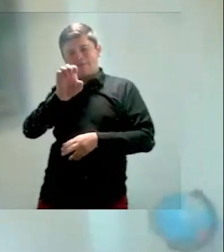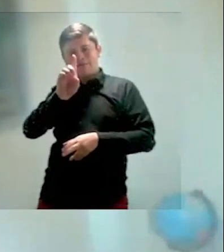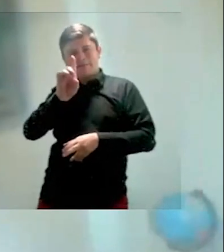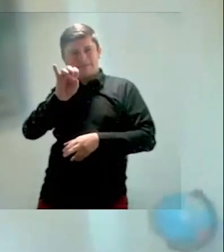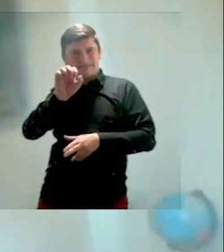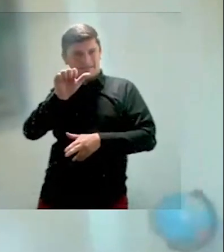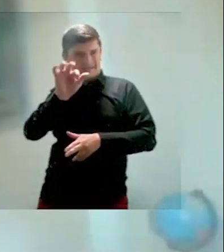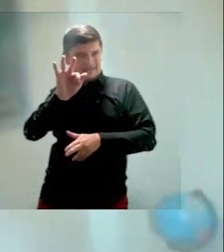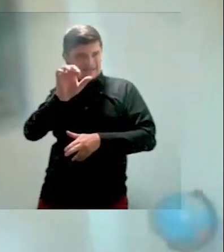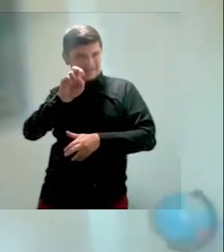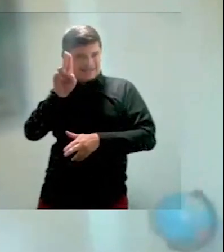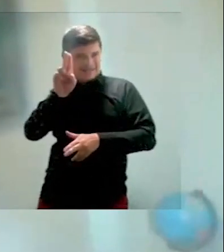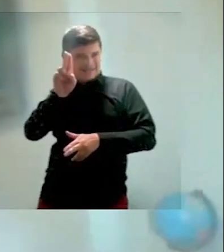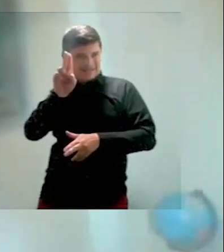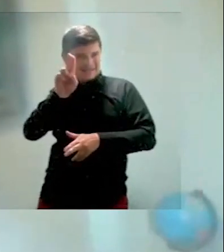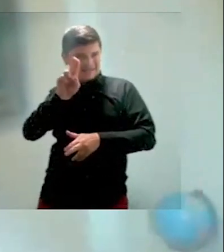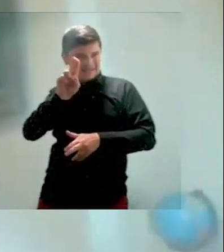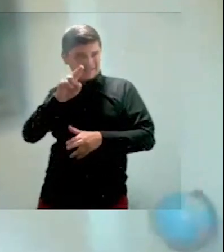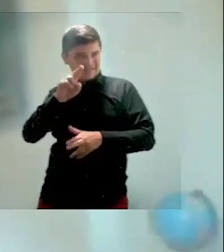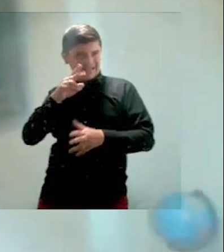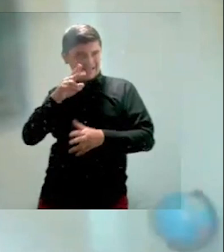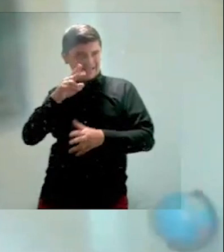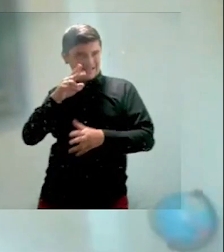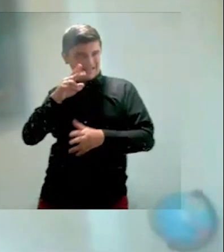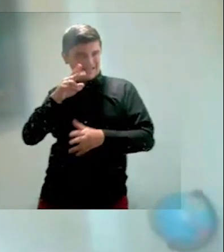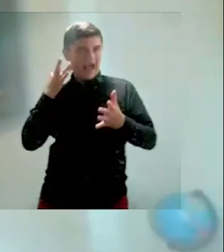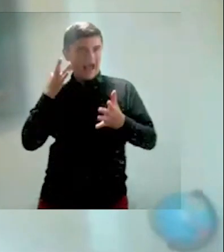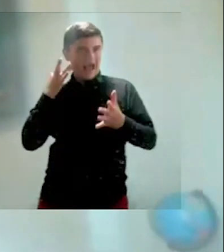es un lunar, es un obstáculo, es un óbice